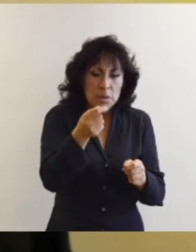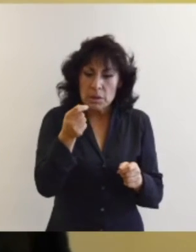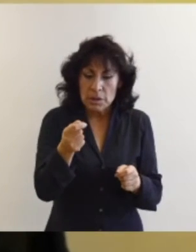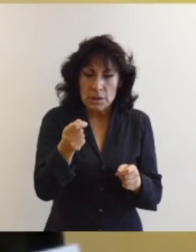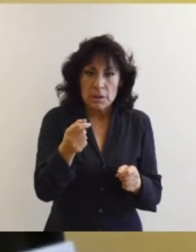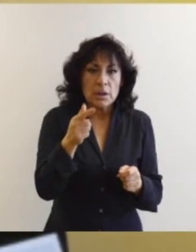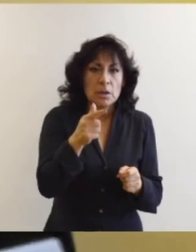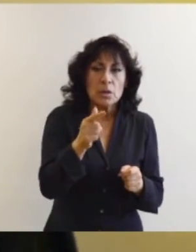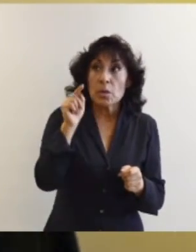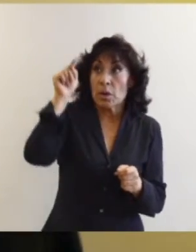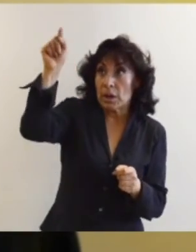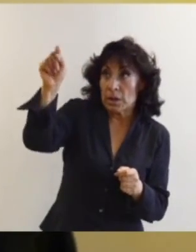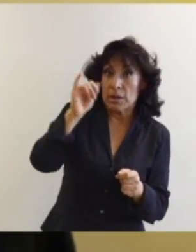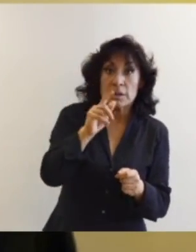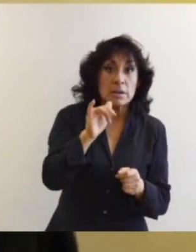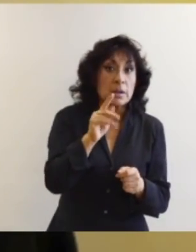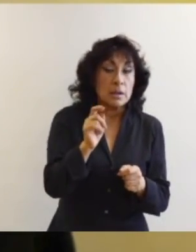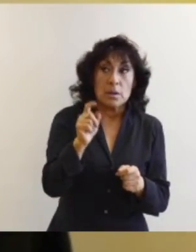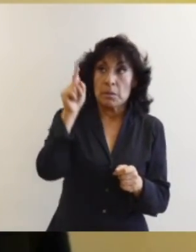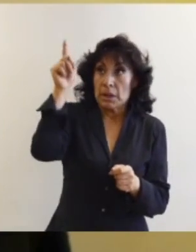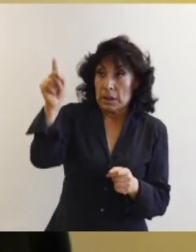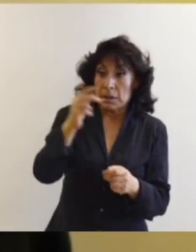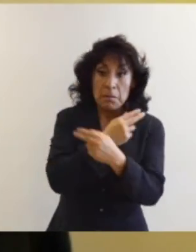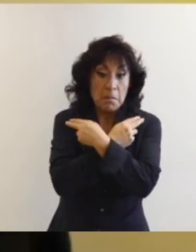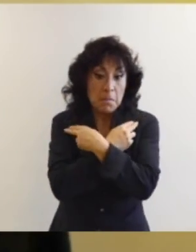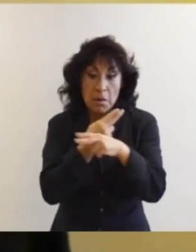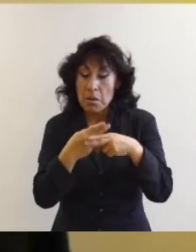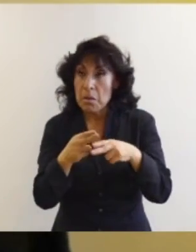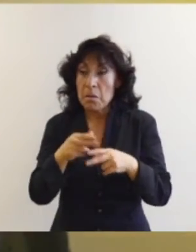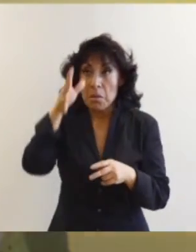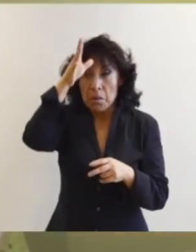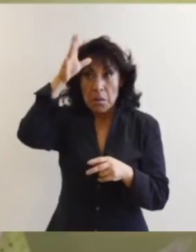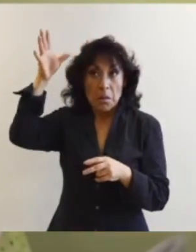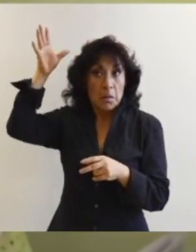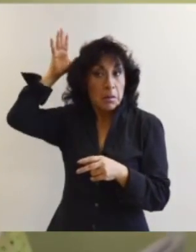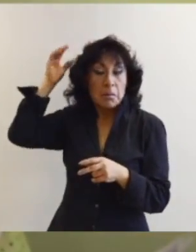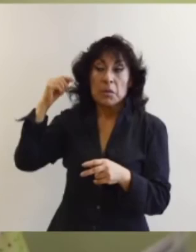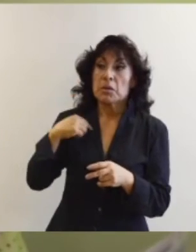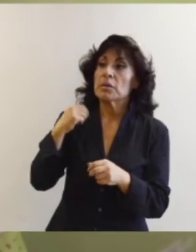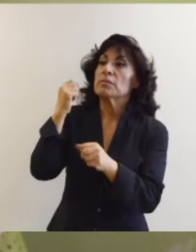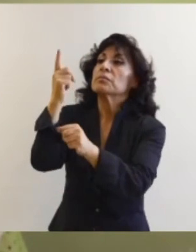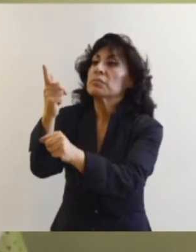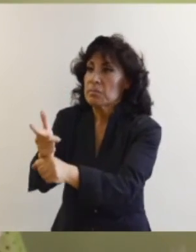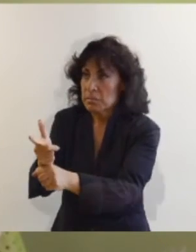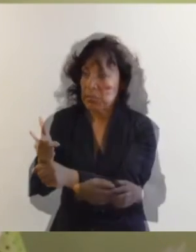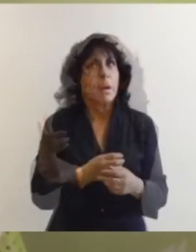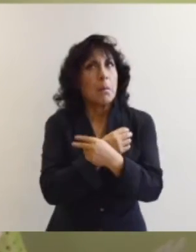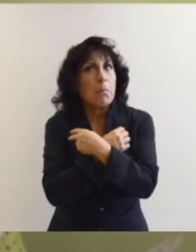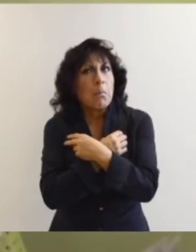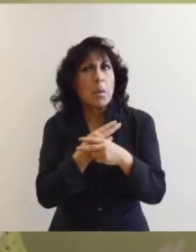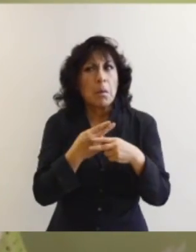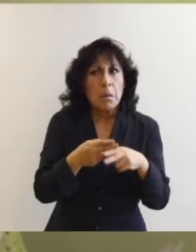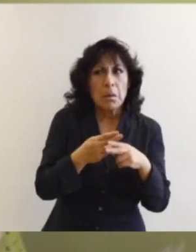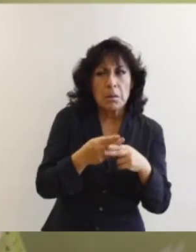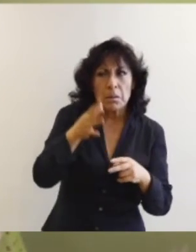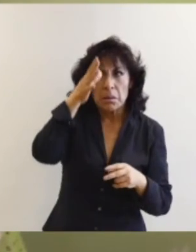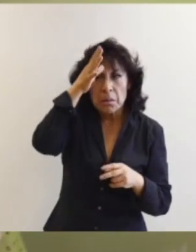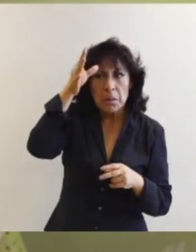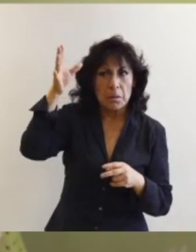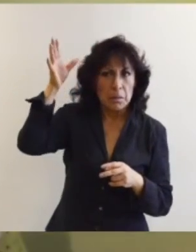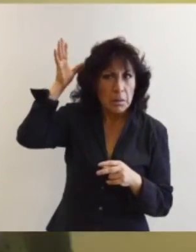a Ixcatiopan a descubrir los restos de Cuauhtémoc. ¿Los restos de